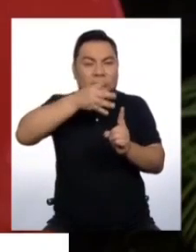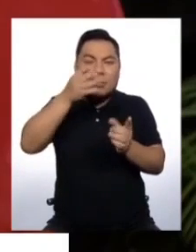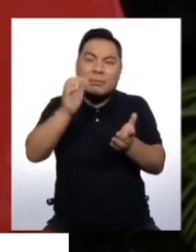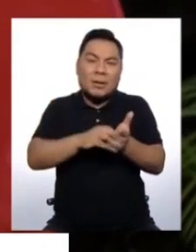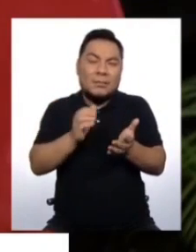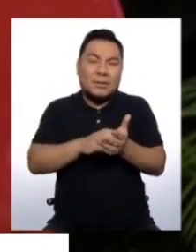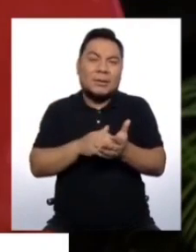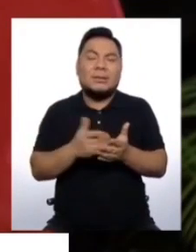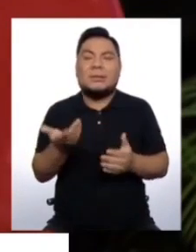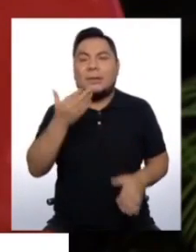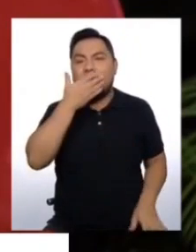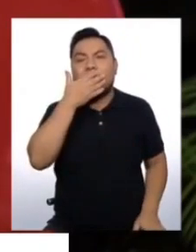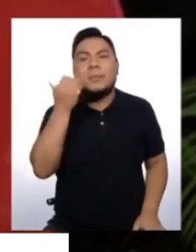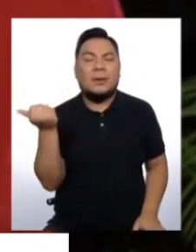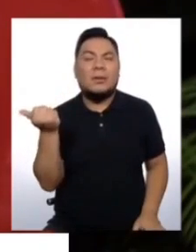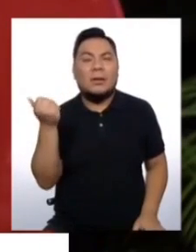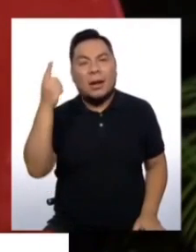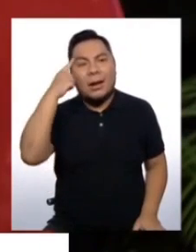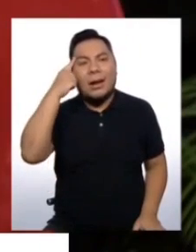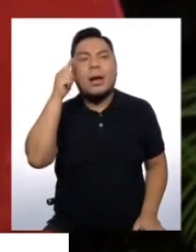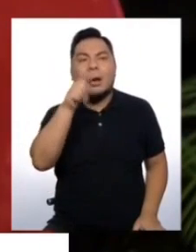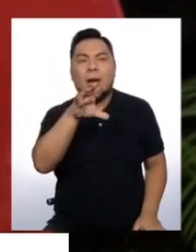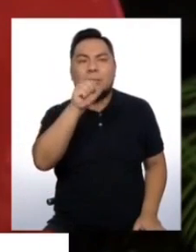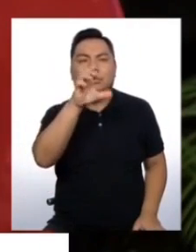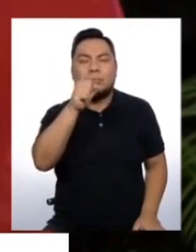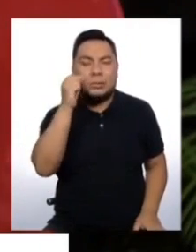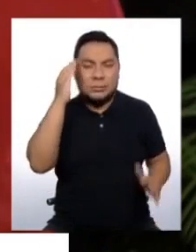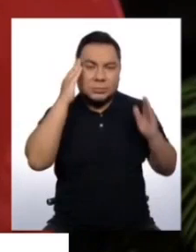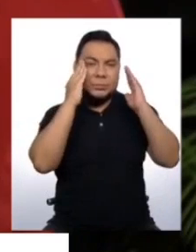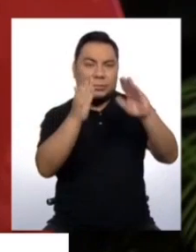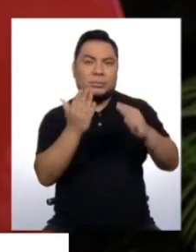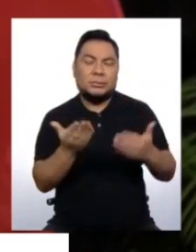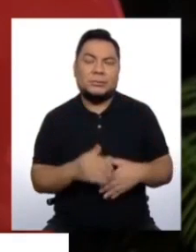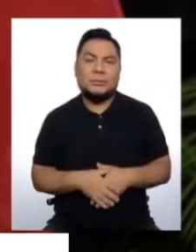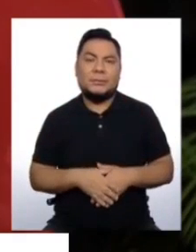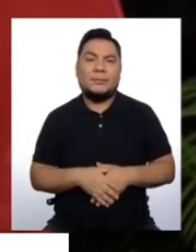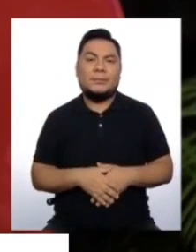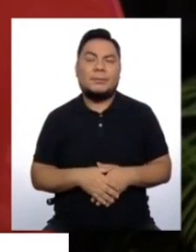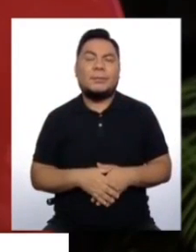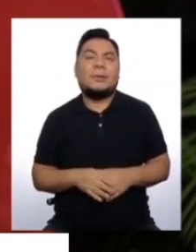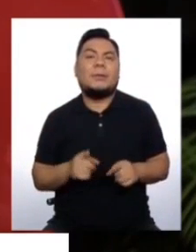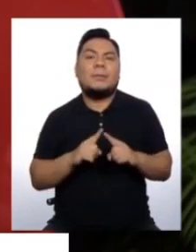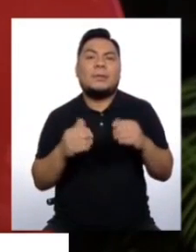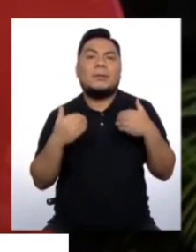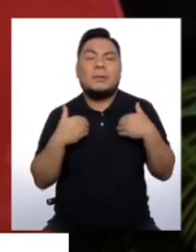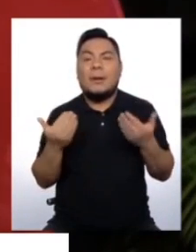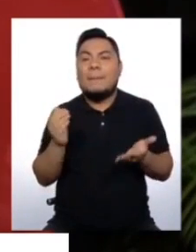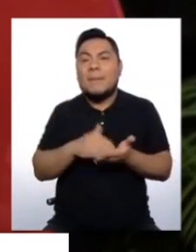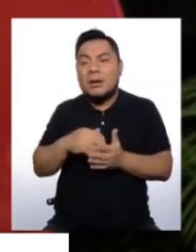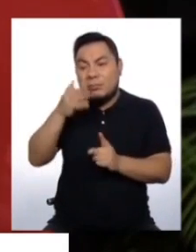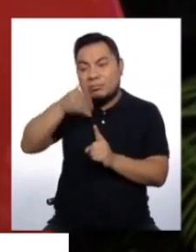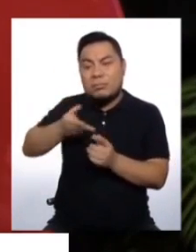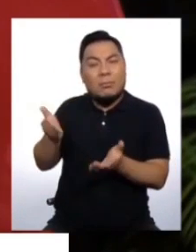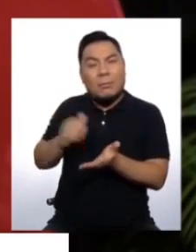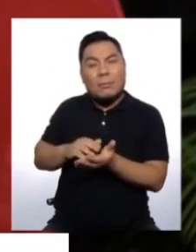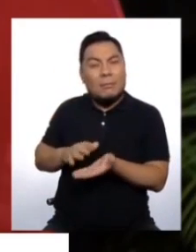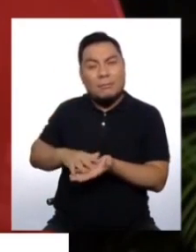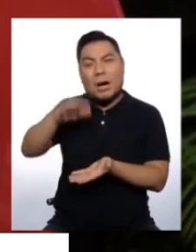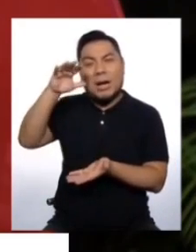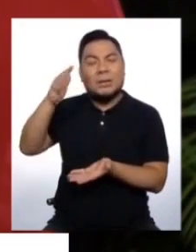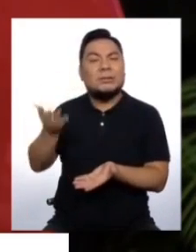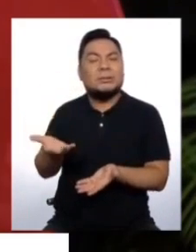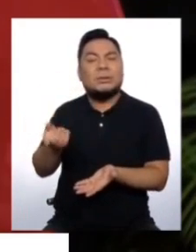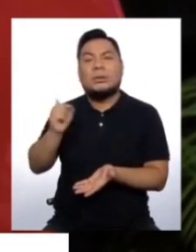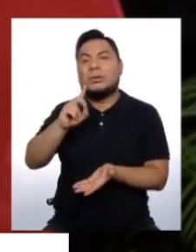una mejor herramienta para atenderlo, ¿no? Pero tener mayor cantidad de pruebas